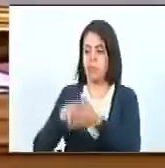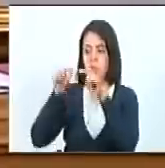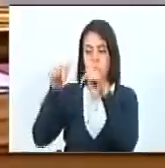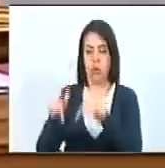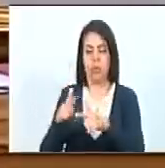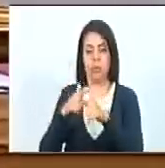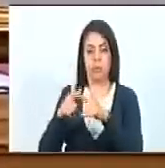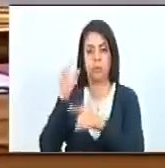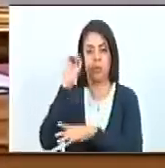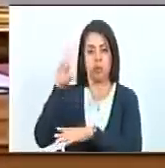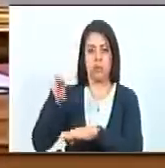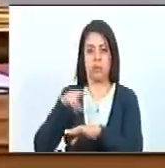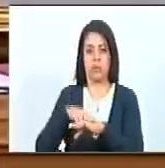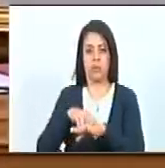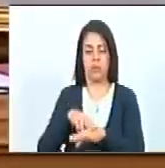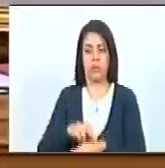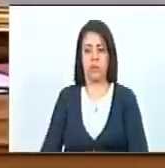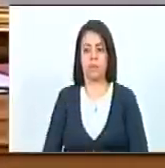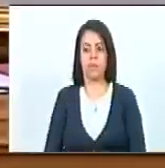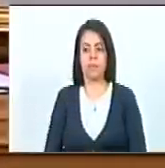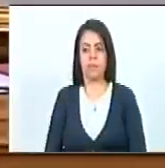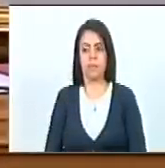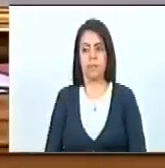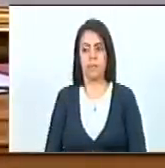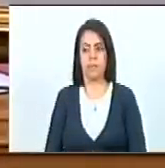hoy por la Asamblea Nacional.